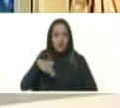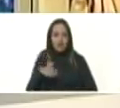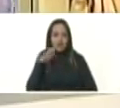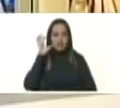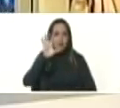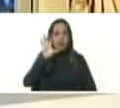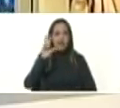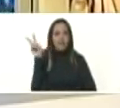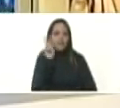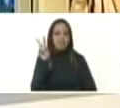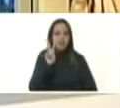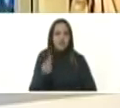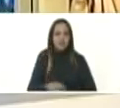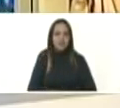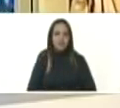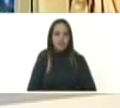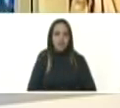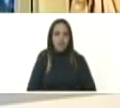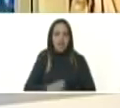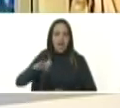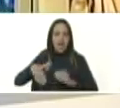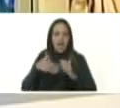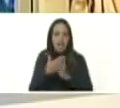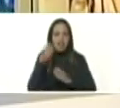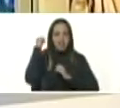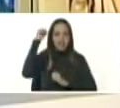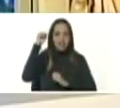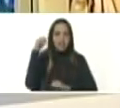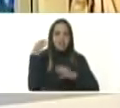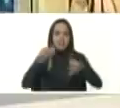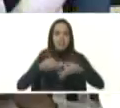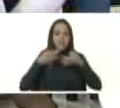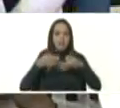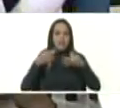patria, Venezuela! ¡Hasta la victoria siempre!